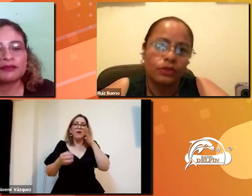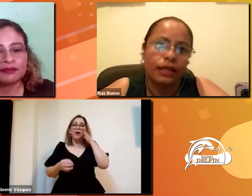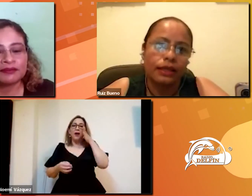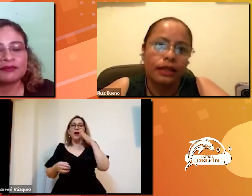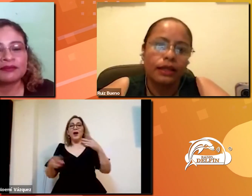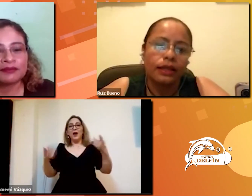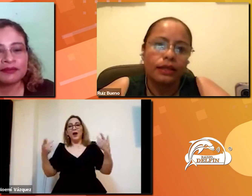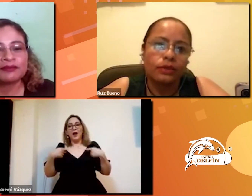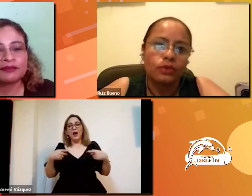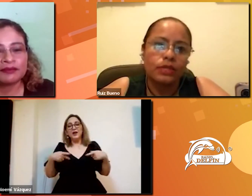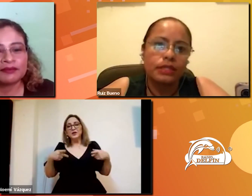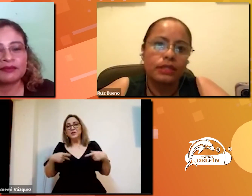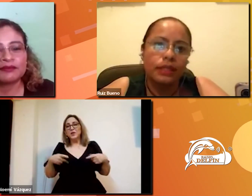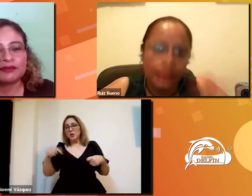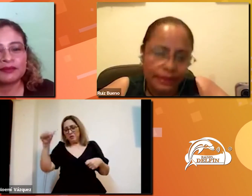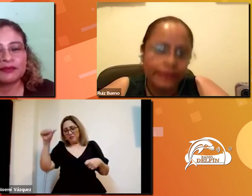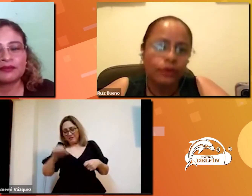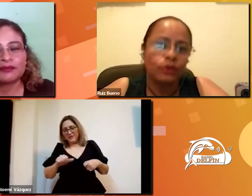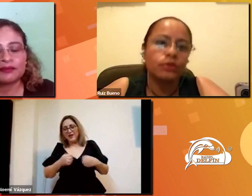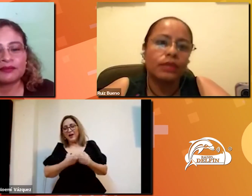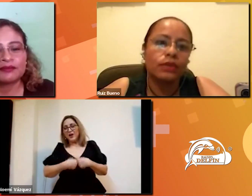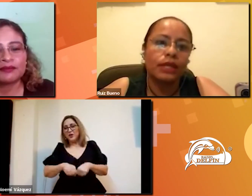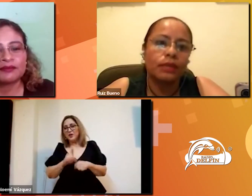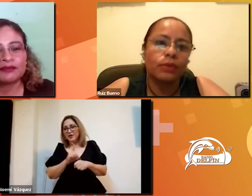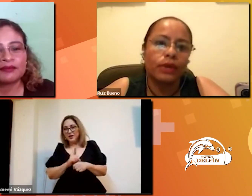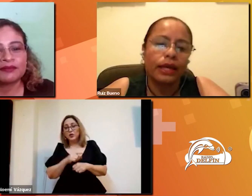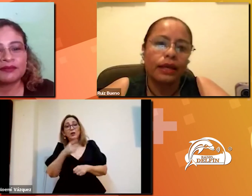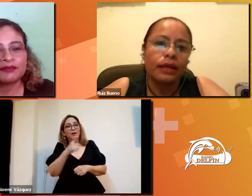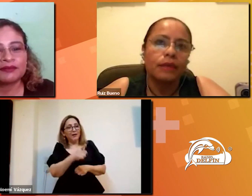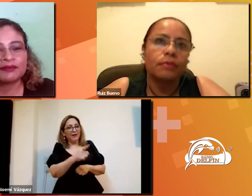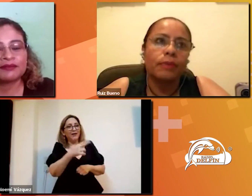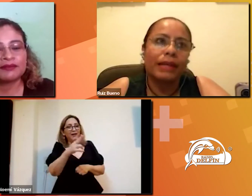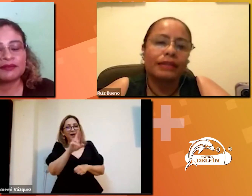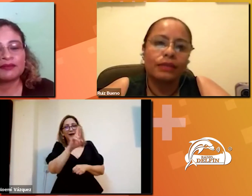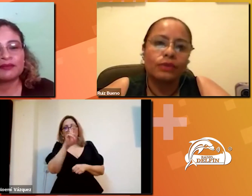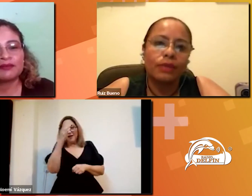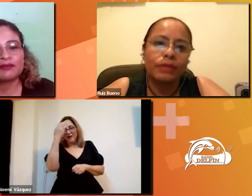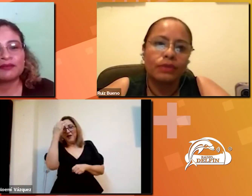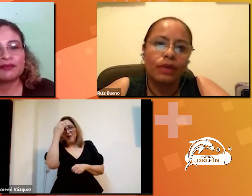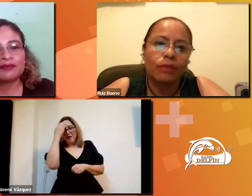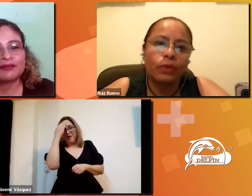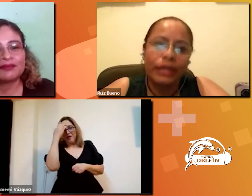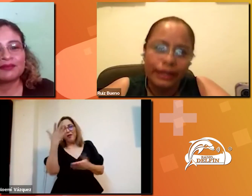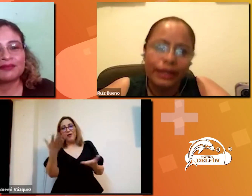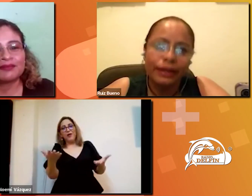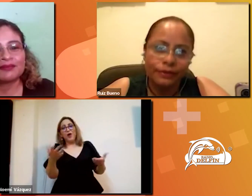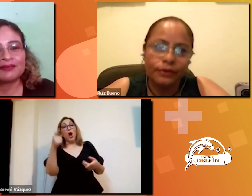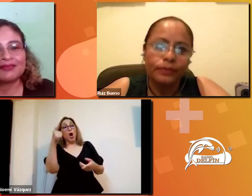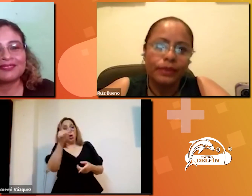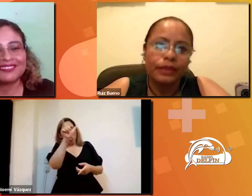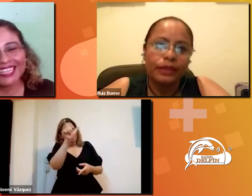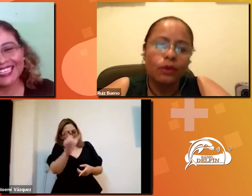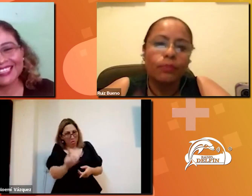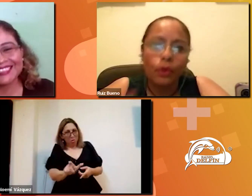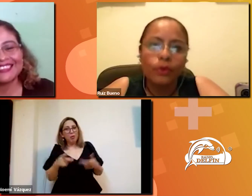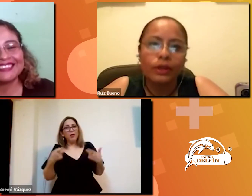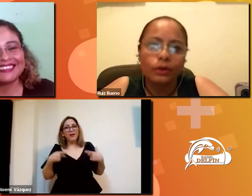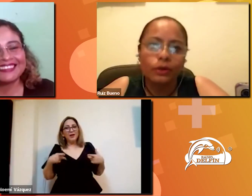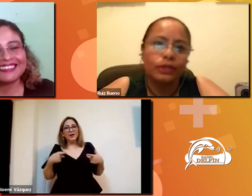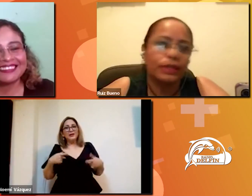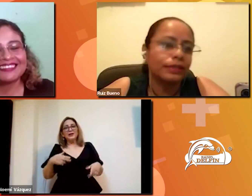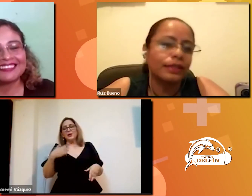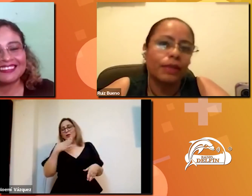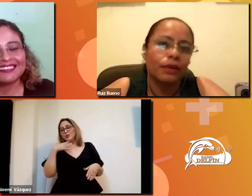En la sociedad. Entonces, y darte el reconocimiento, Jenny, porque me parece que eres una persona muy linda, ¿no? Tengo poco